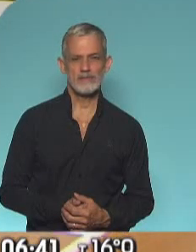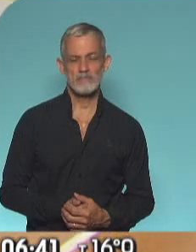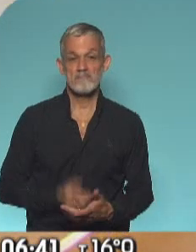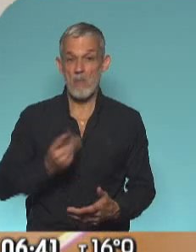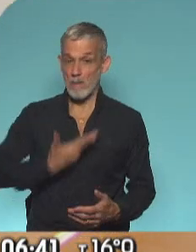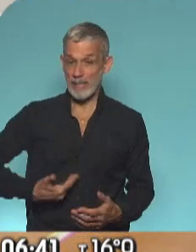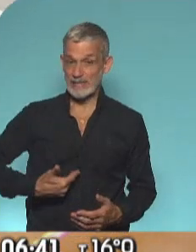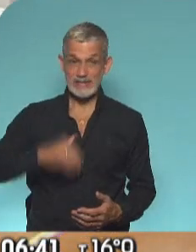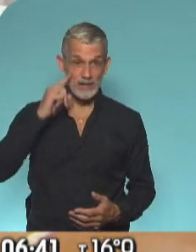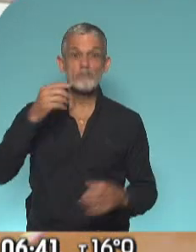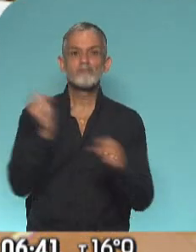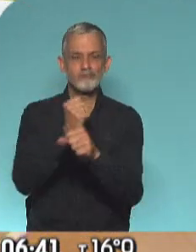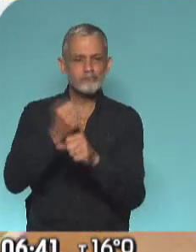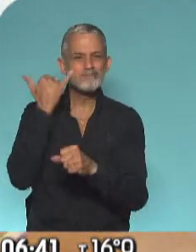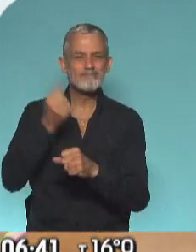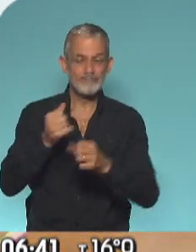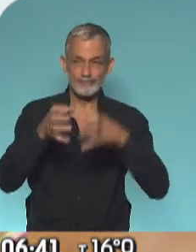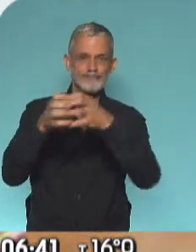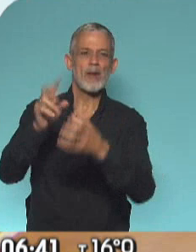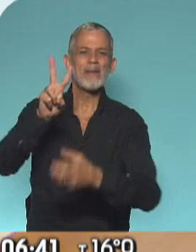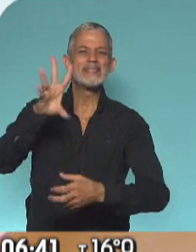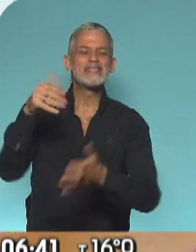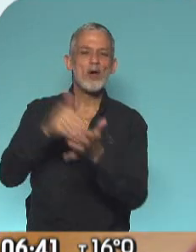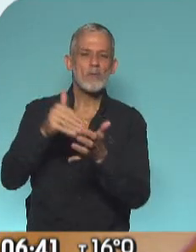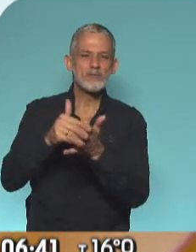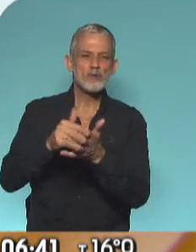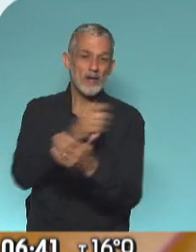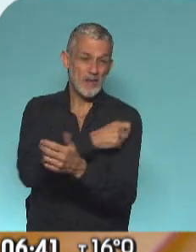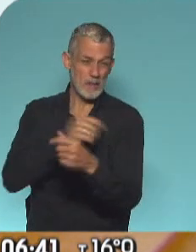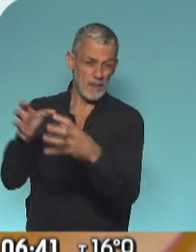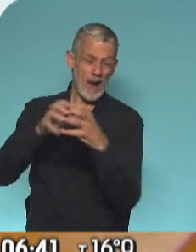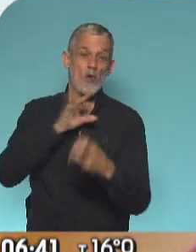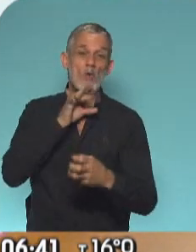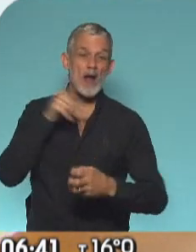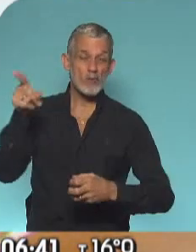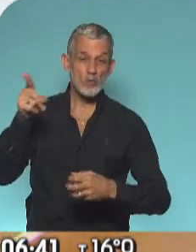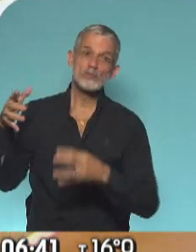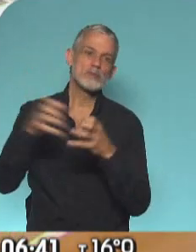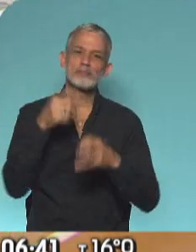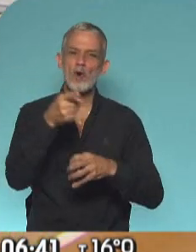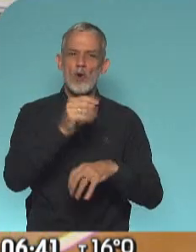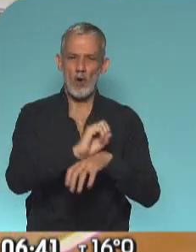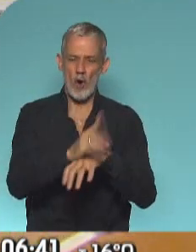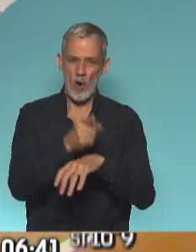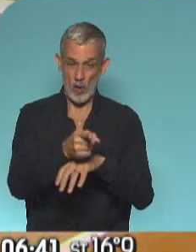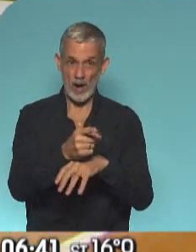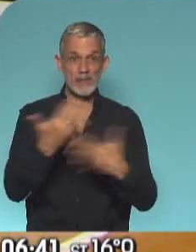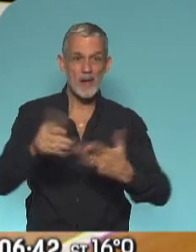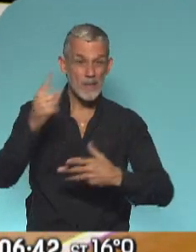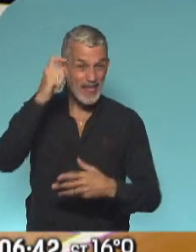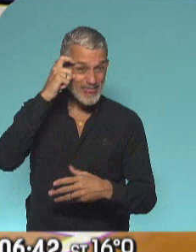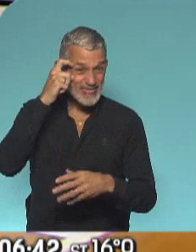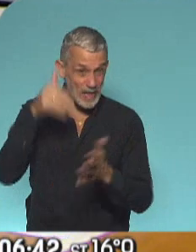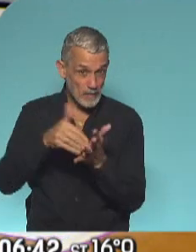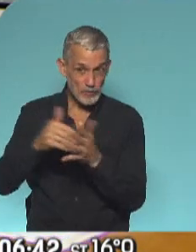El presidente confirmó la compra de 25 millones de dosis de la vacuna rusa contra el coronavirus. Las primeras 10